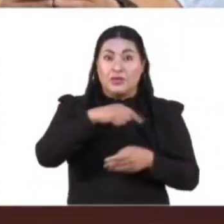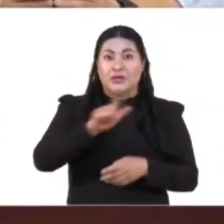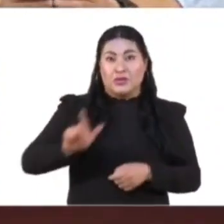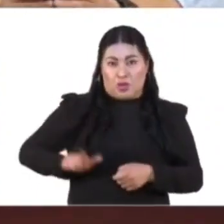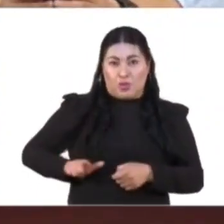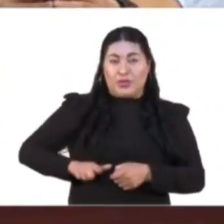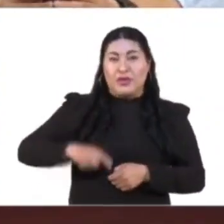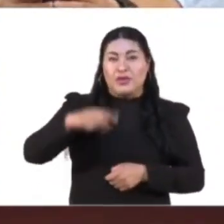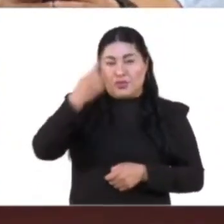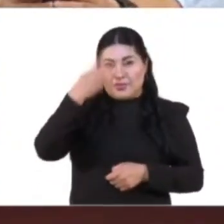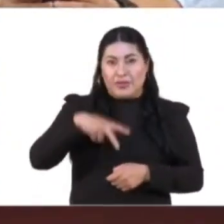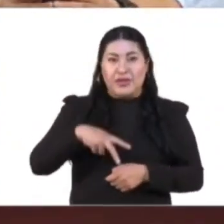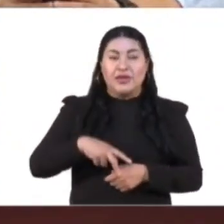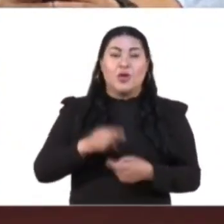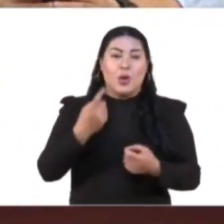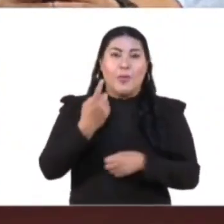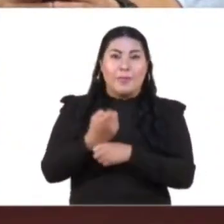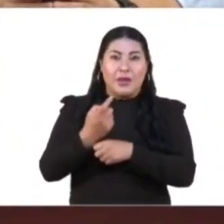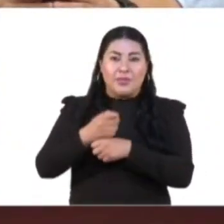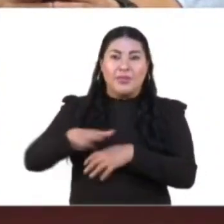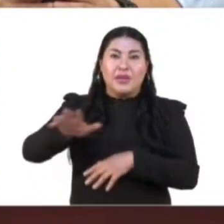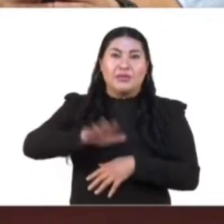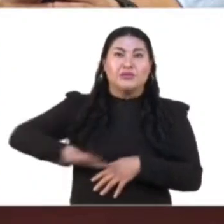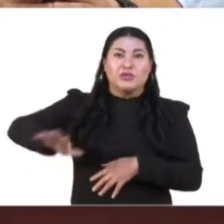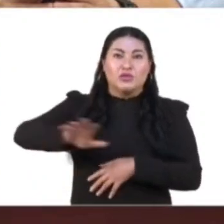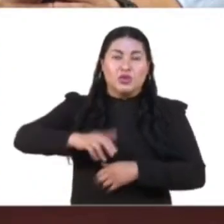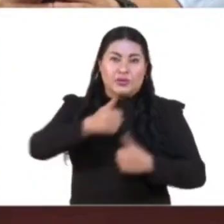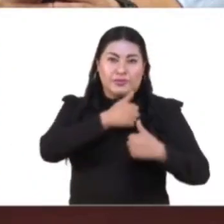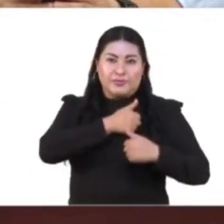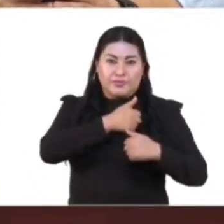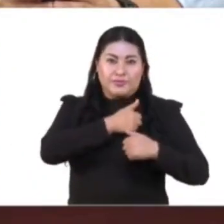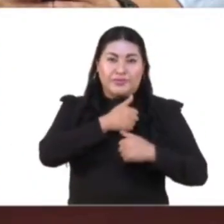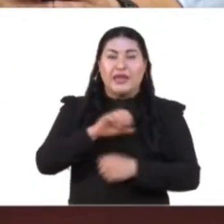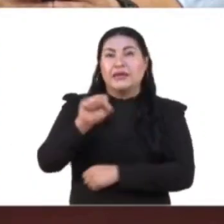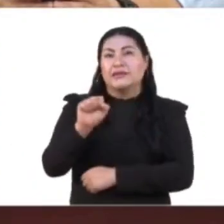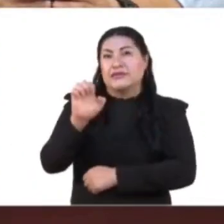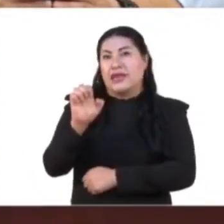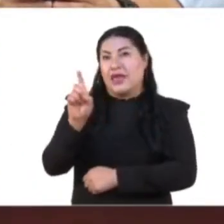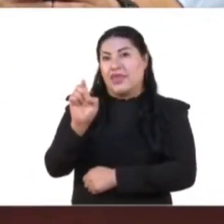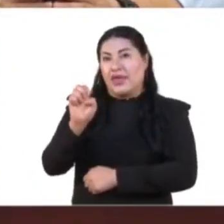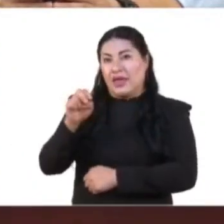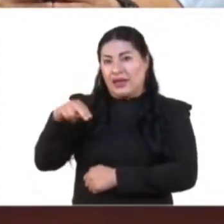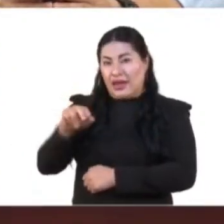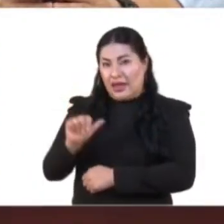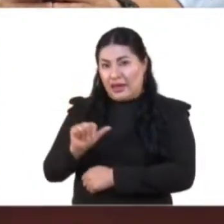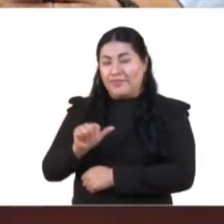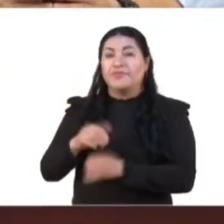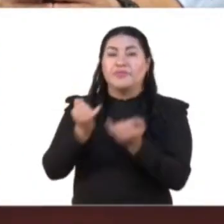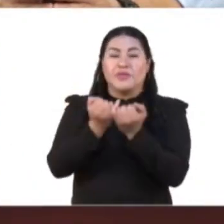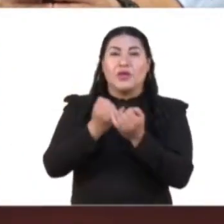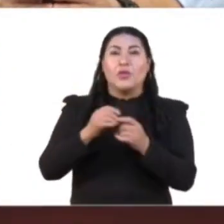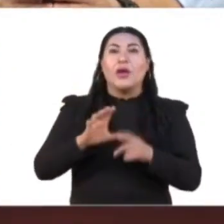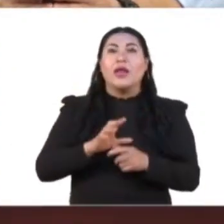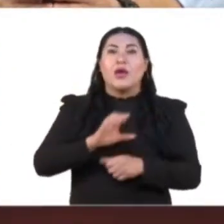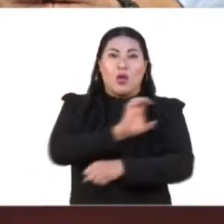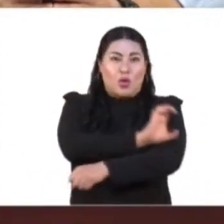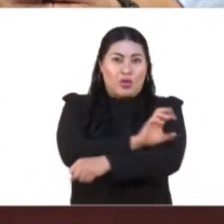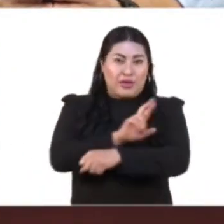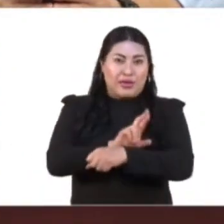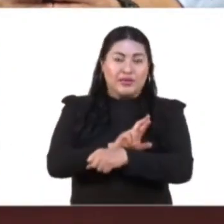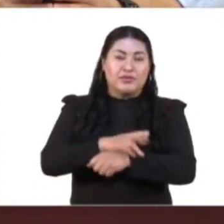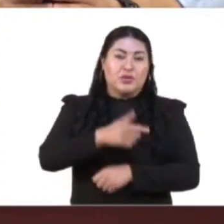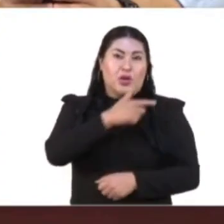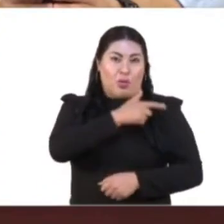de México, la Comandancia de la Primera Zona Militar de la Secretaría de la Defensa Nacional, la Coordinación Estatal de la